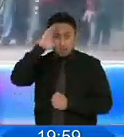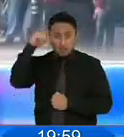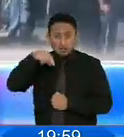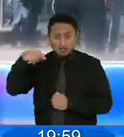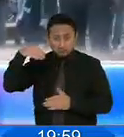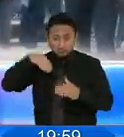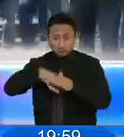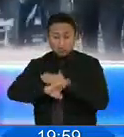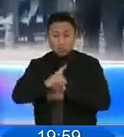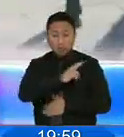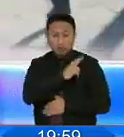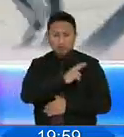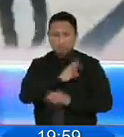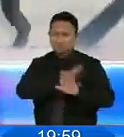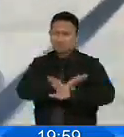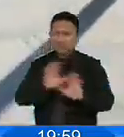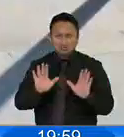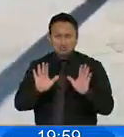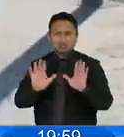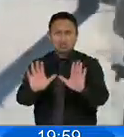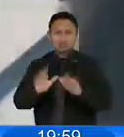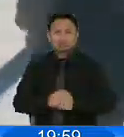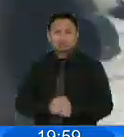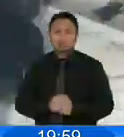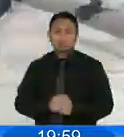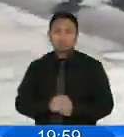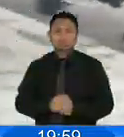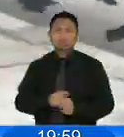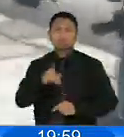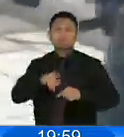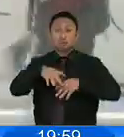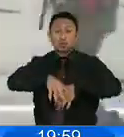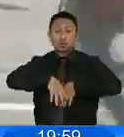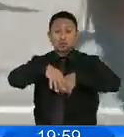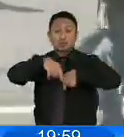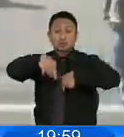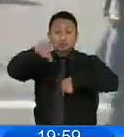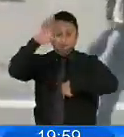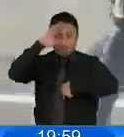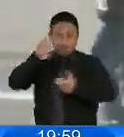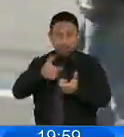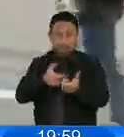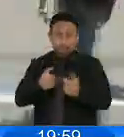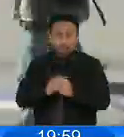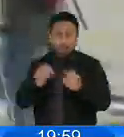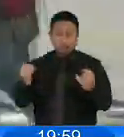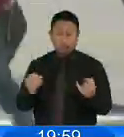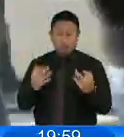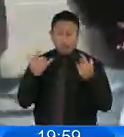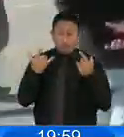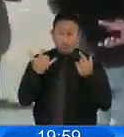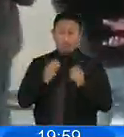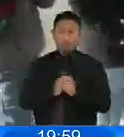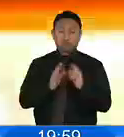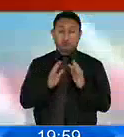a los centros educativos. Algunas de las marchas fueron dispersas por la policía con el uso de gases